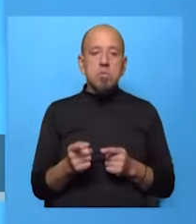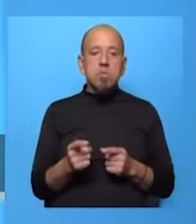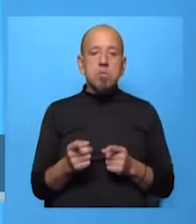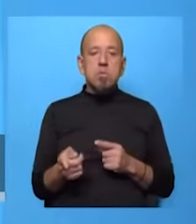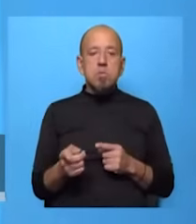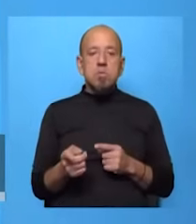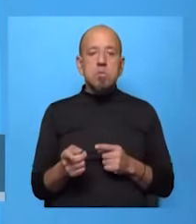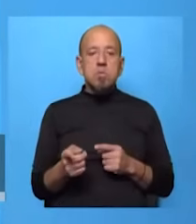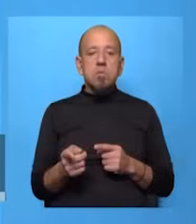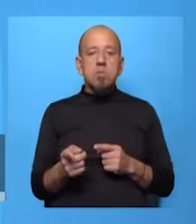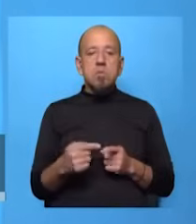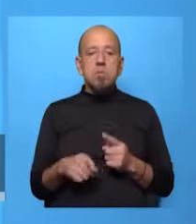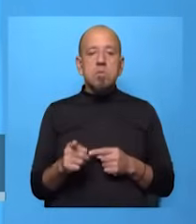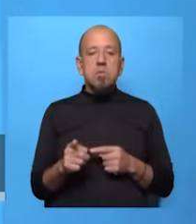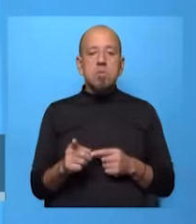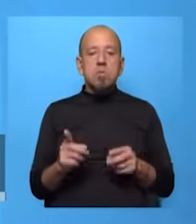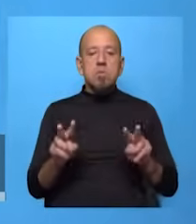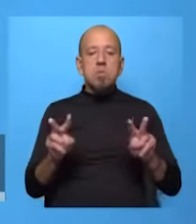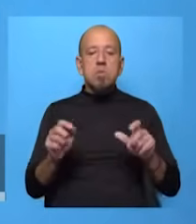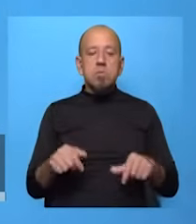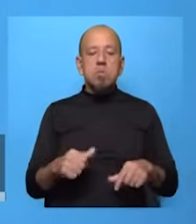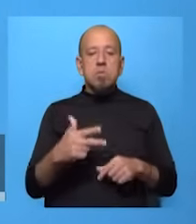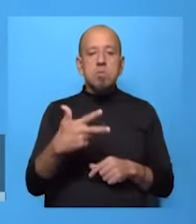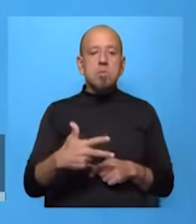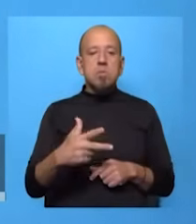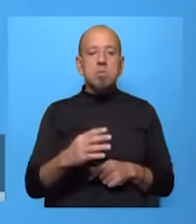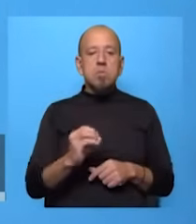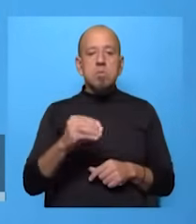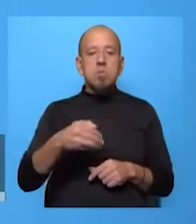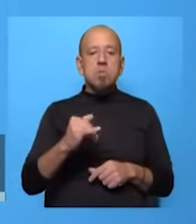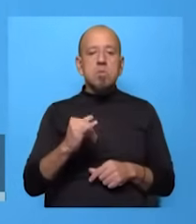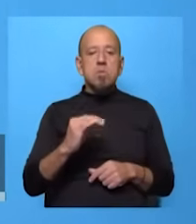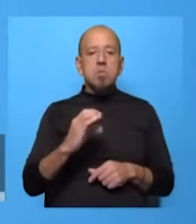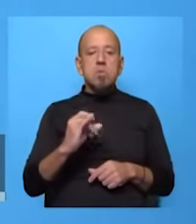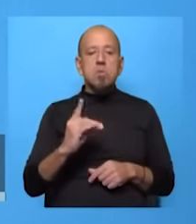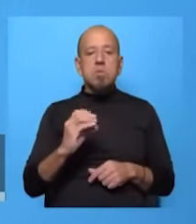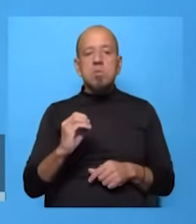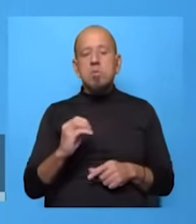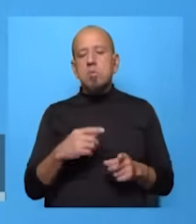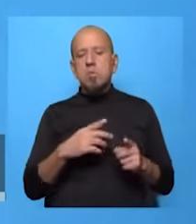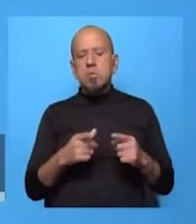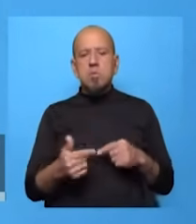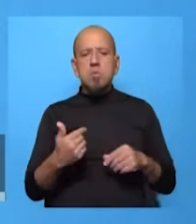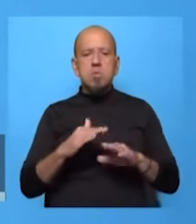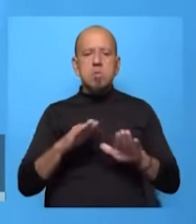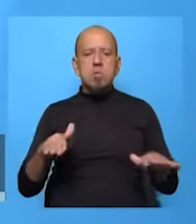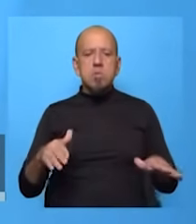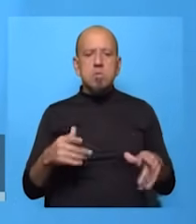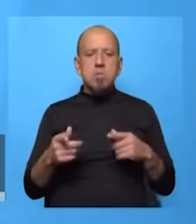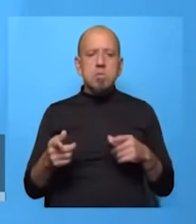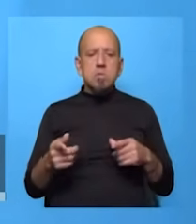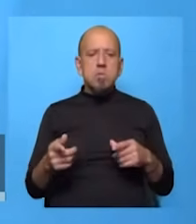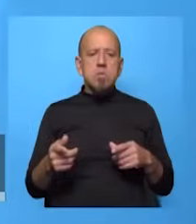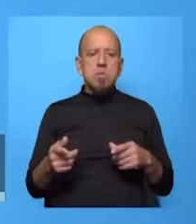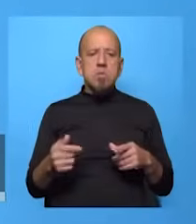cosa anda muy bien los niveles de homicidios que estamos teniendo la violencia de los homicidios donde ahora están también involucrados menores ese ese país el